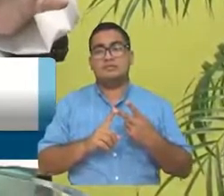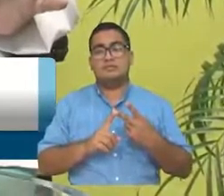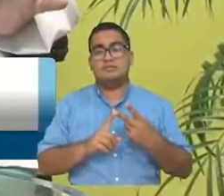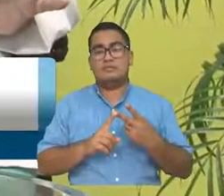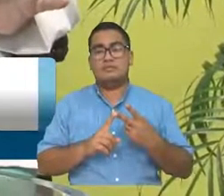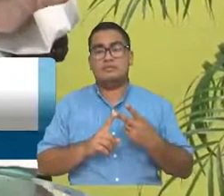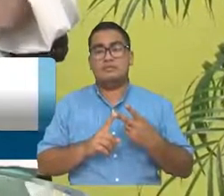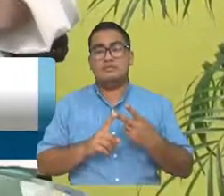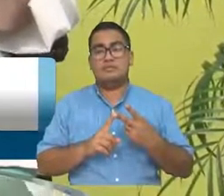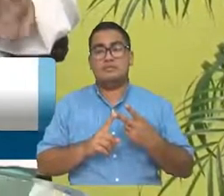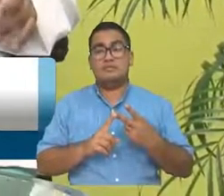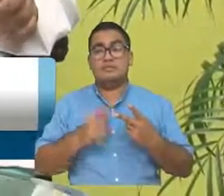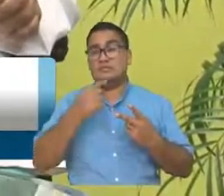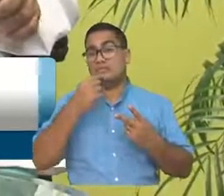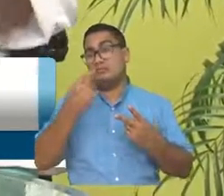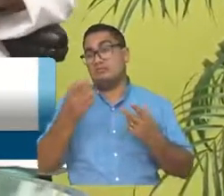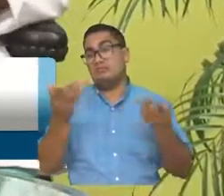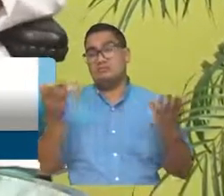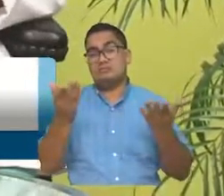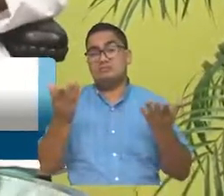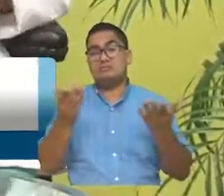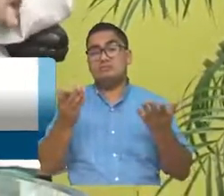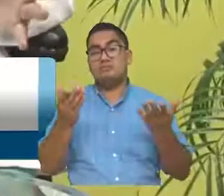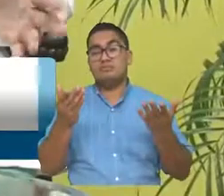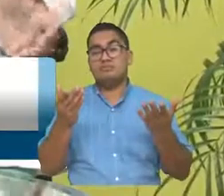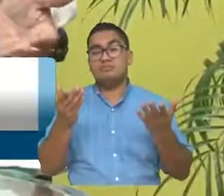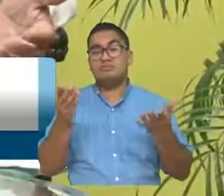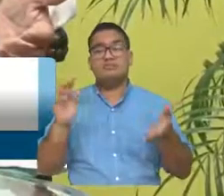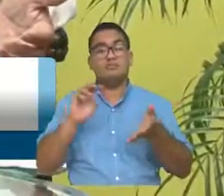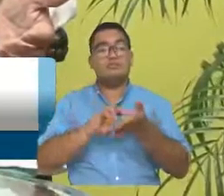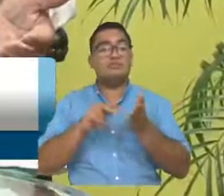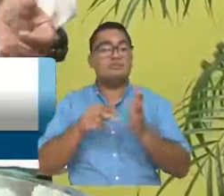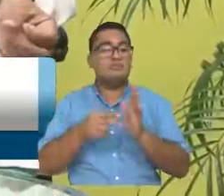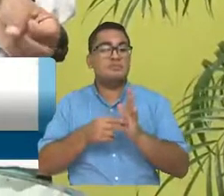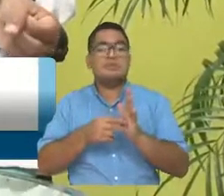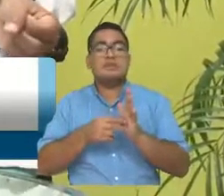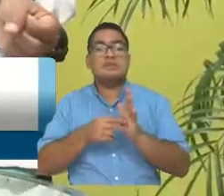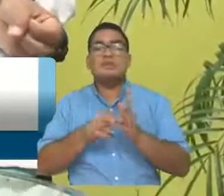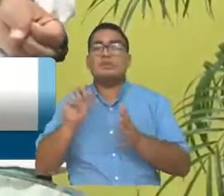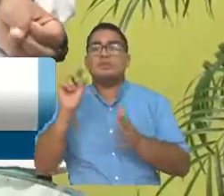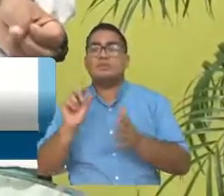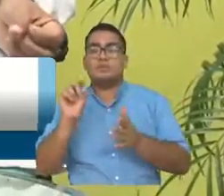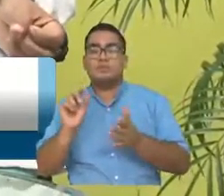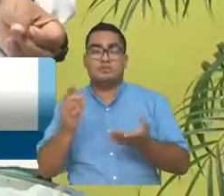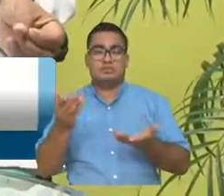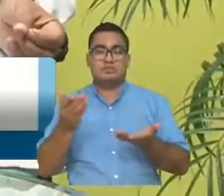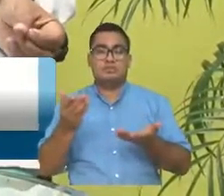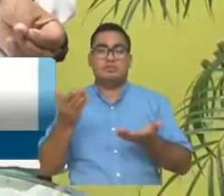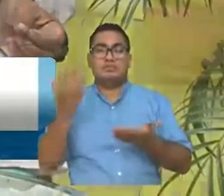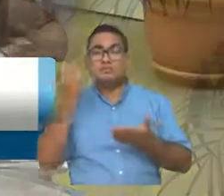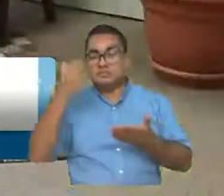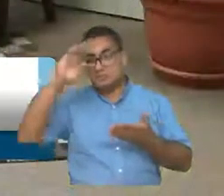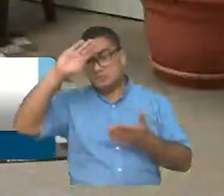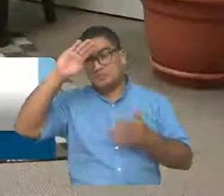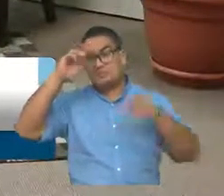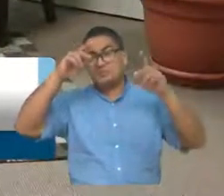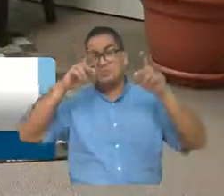presentó síntomas más que un simple dolorcito de cabeza o un